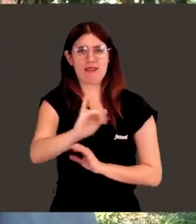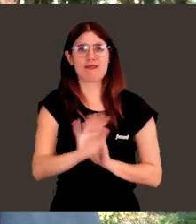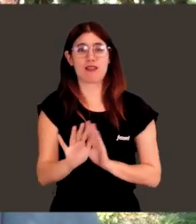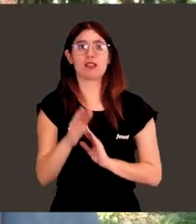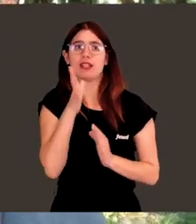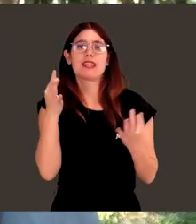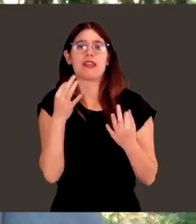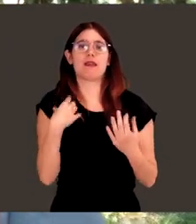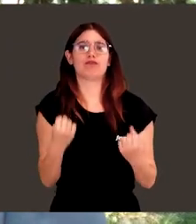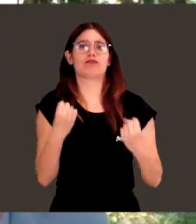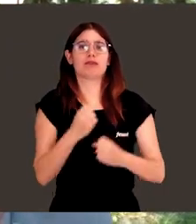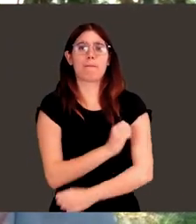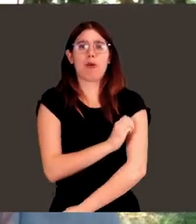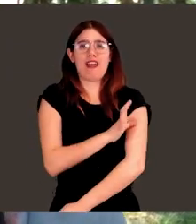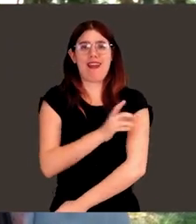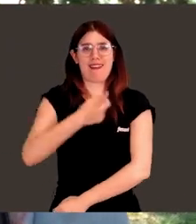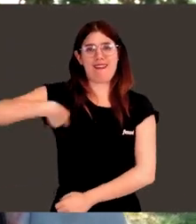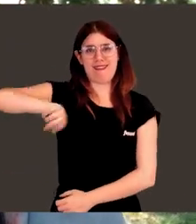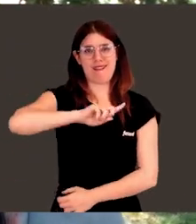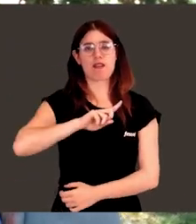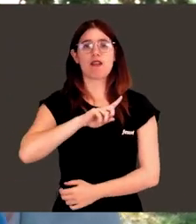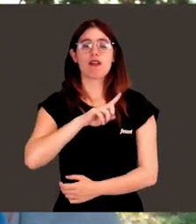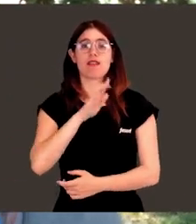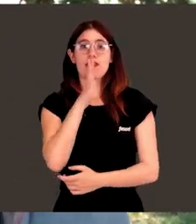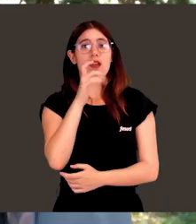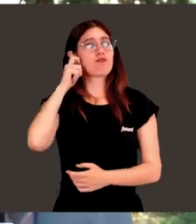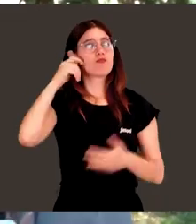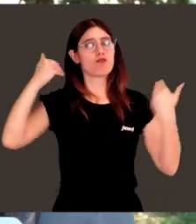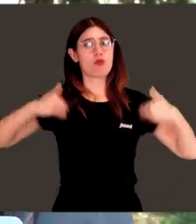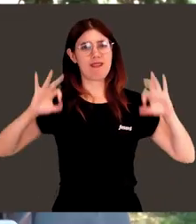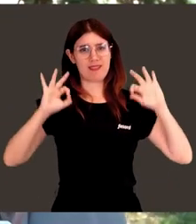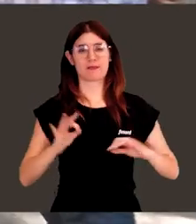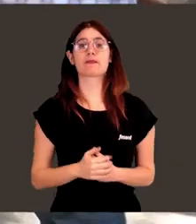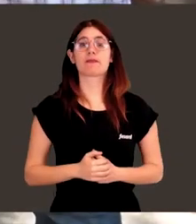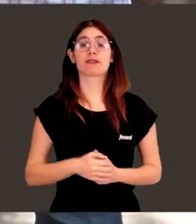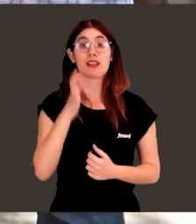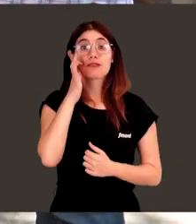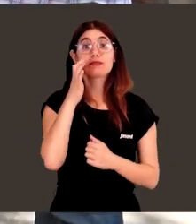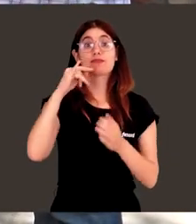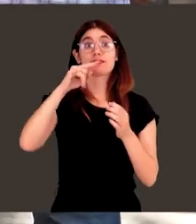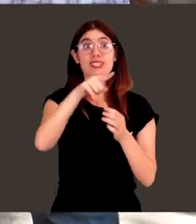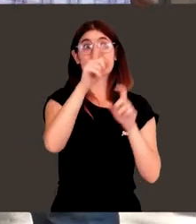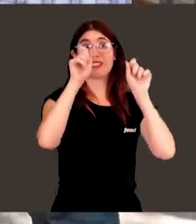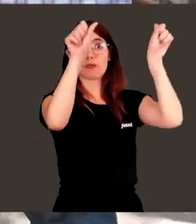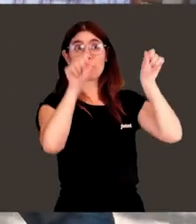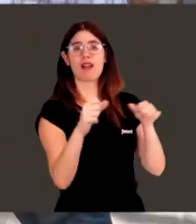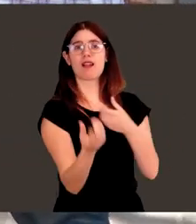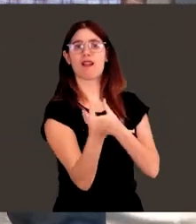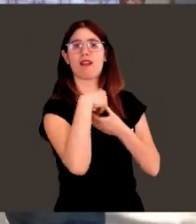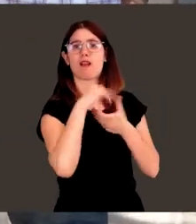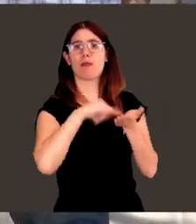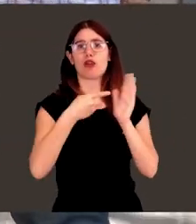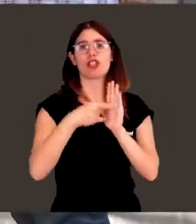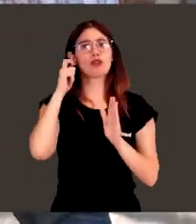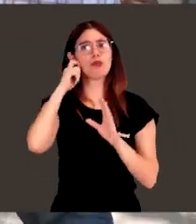y tenemos que empoderar lo que es el hecho de ser una mujer. La intervención forma parte del proyecto Murales